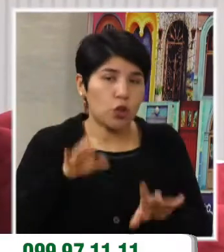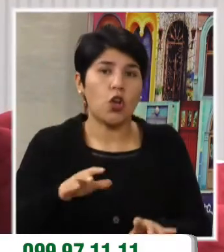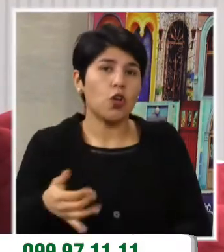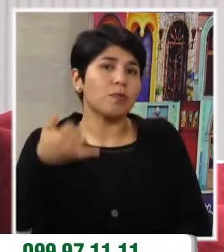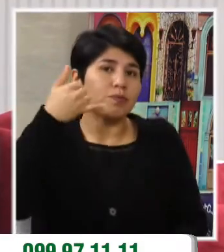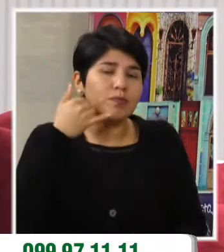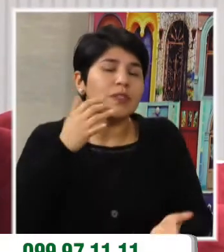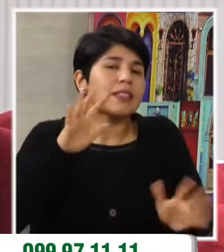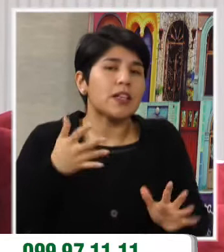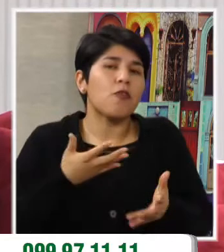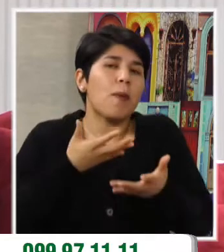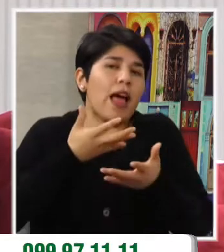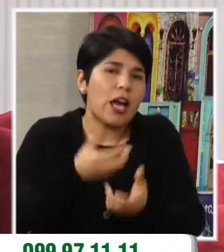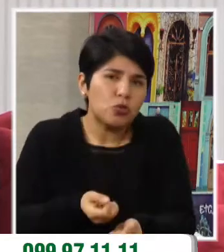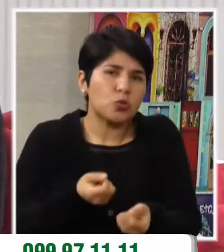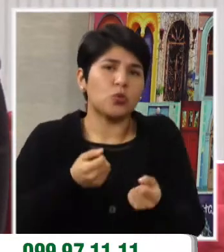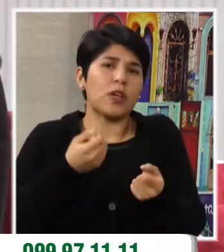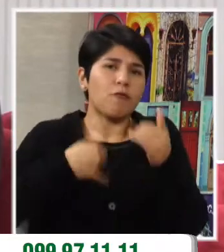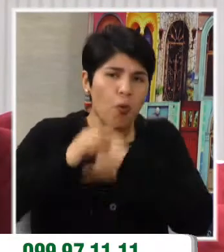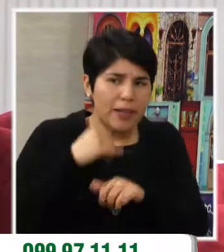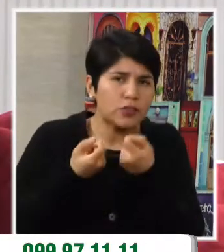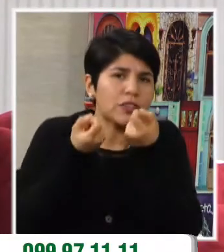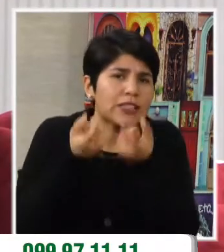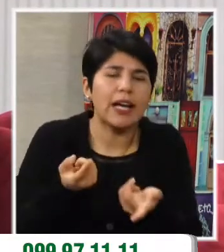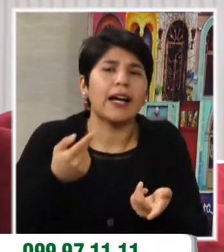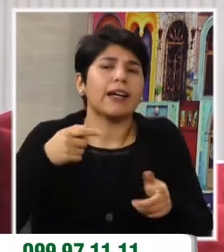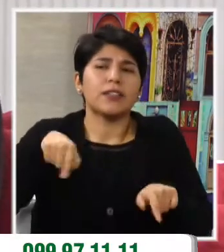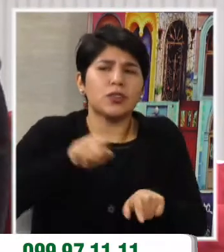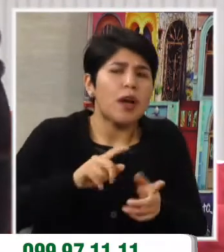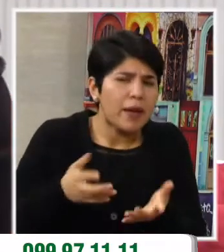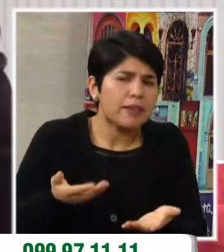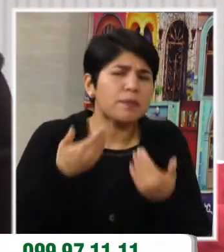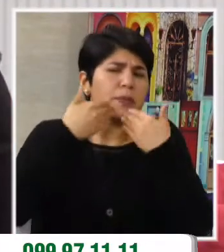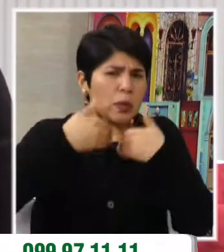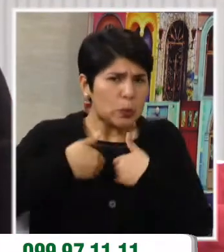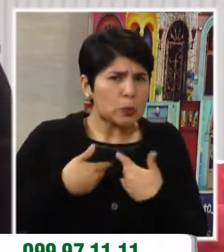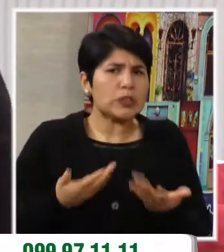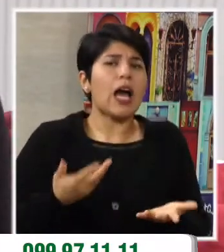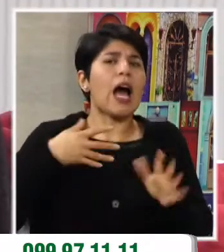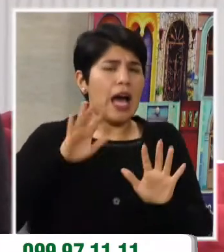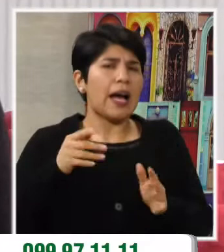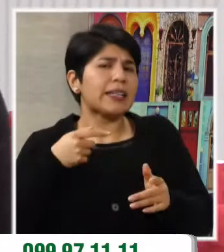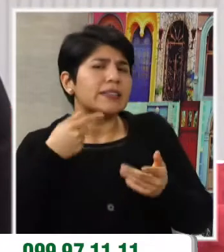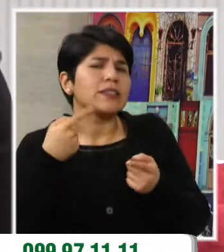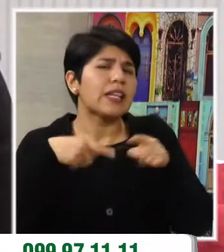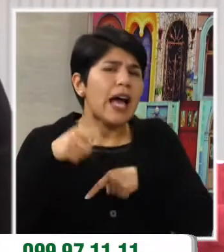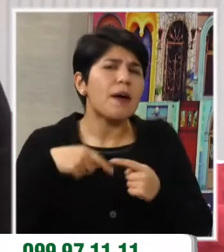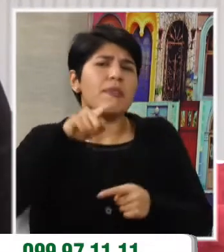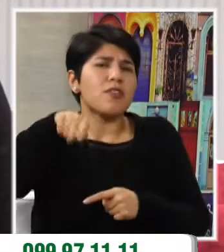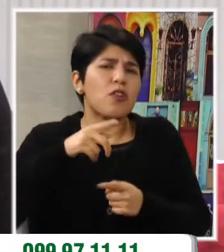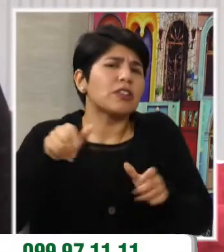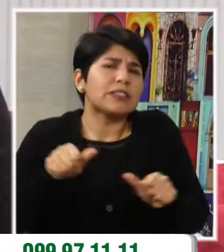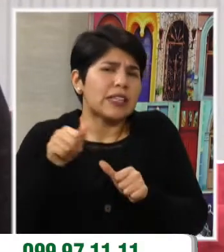contención y asesoramiento a donde se tienen que dirigir de acuerdo al planteo que haga el usuario quien